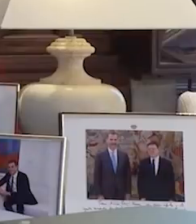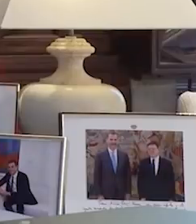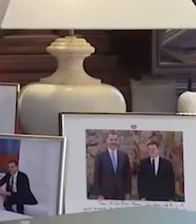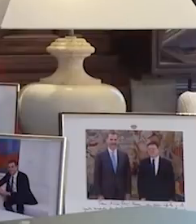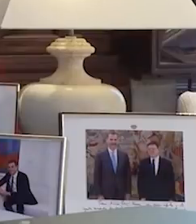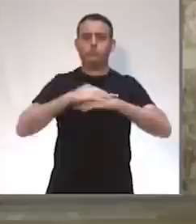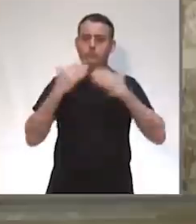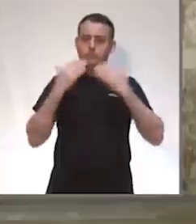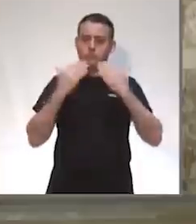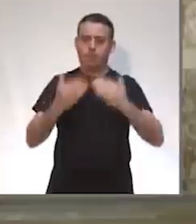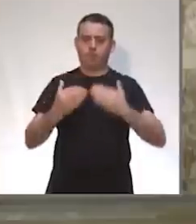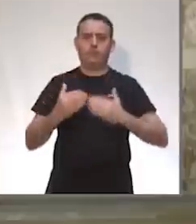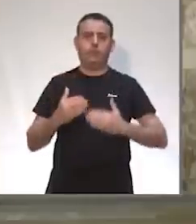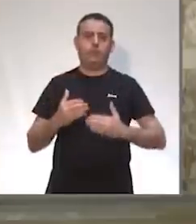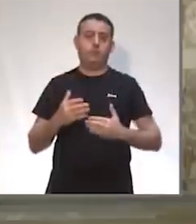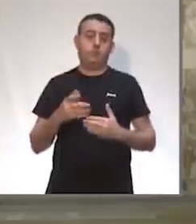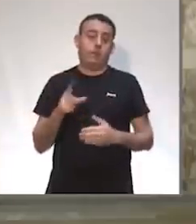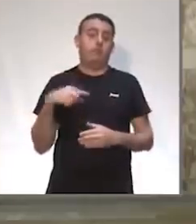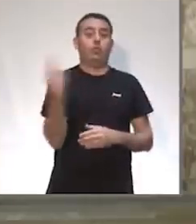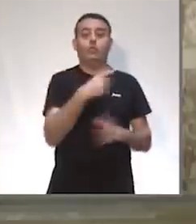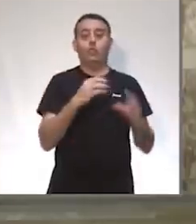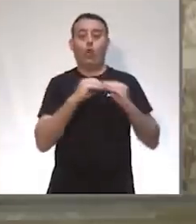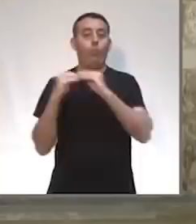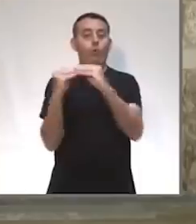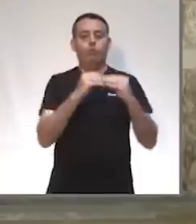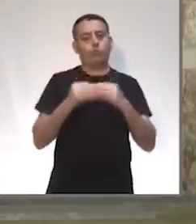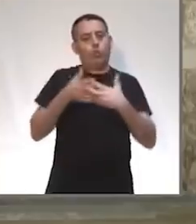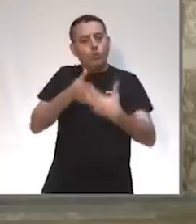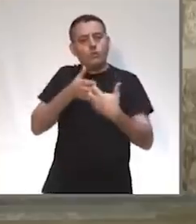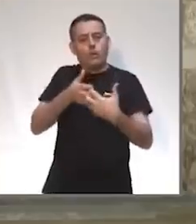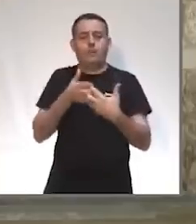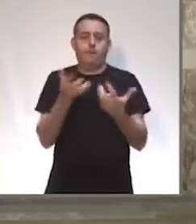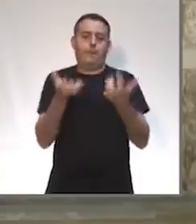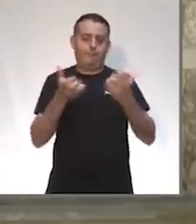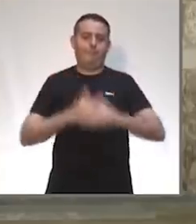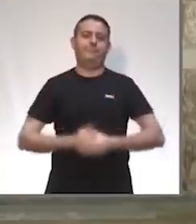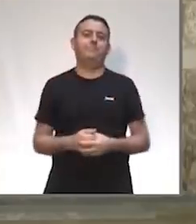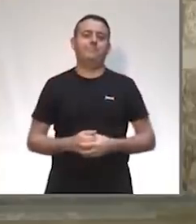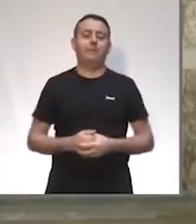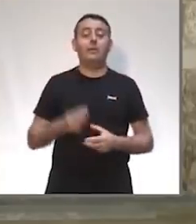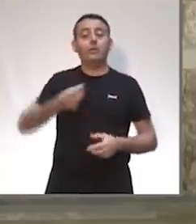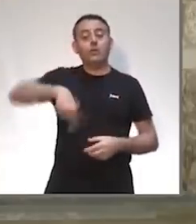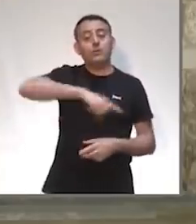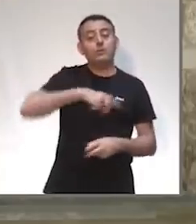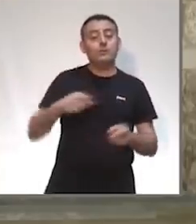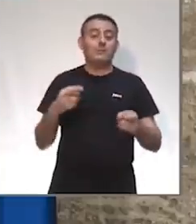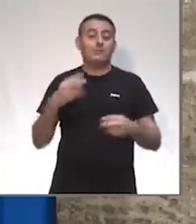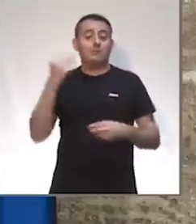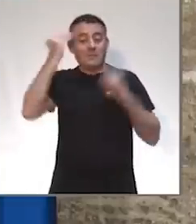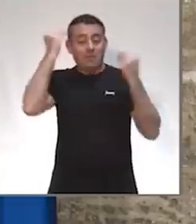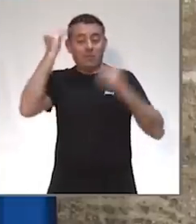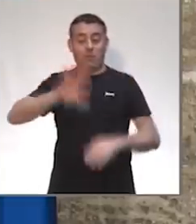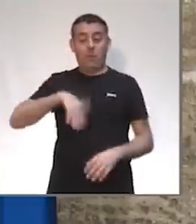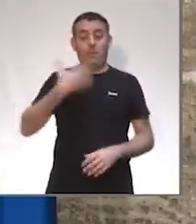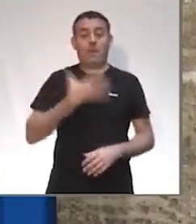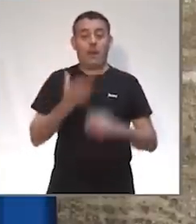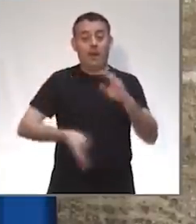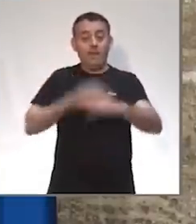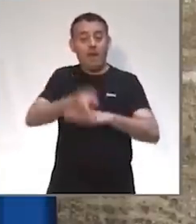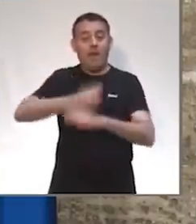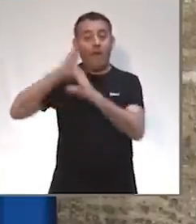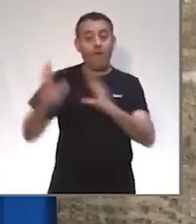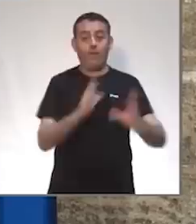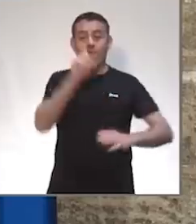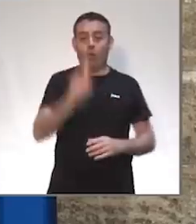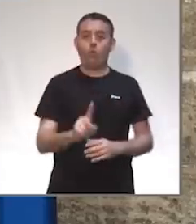produce... La Ribera es una de las comarcas más pobladas, que tiene ciudades tan importantes como Carcaisen, Carlet, Sueca,